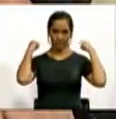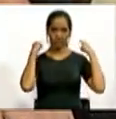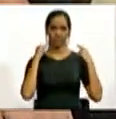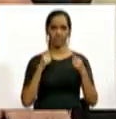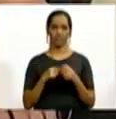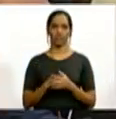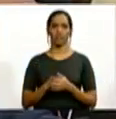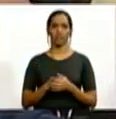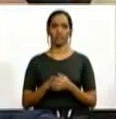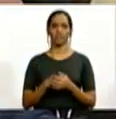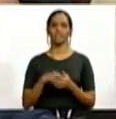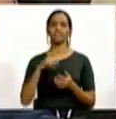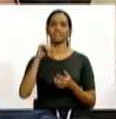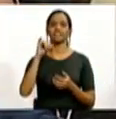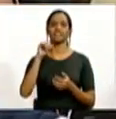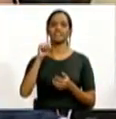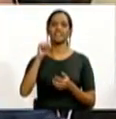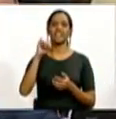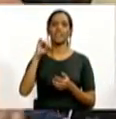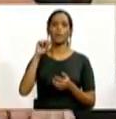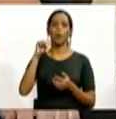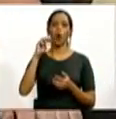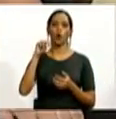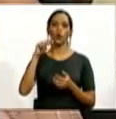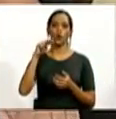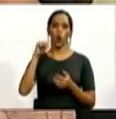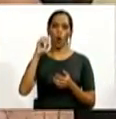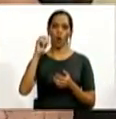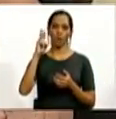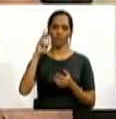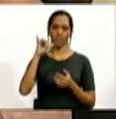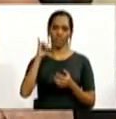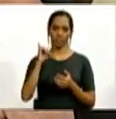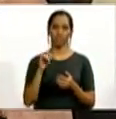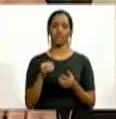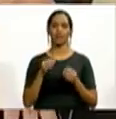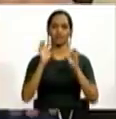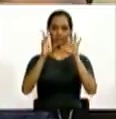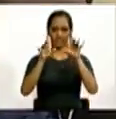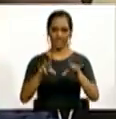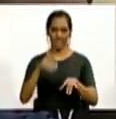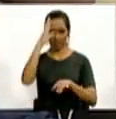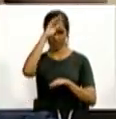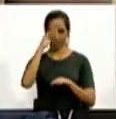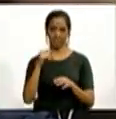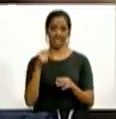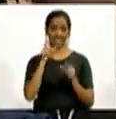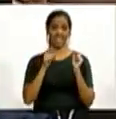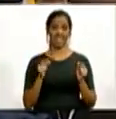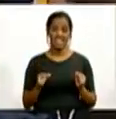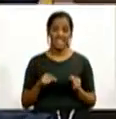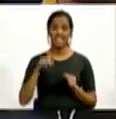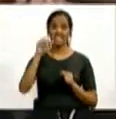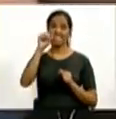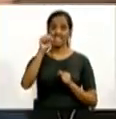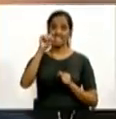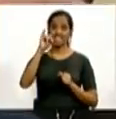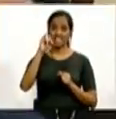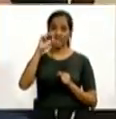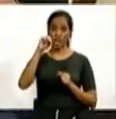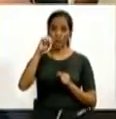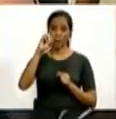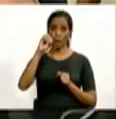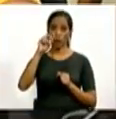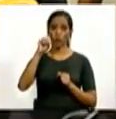Iván Simonovic. Iván Simonovic dijo que había mandado una carta al señor Donald Trump y la gente dijo, perro, Simonovic le mandó una carta a Trump, ya viene